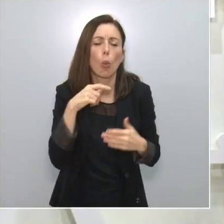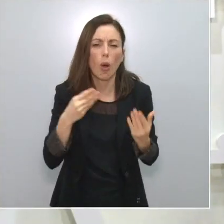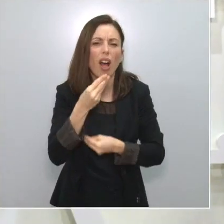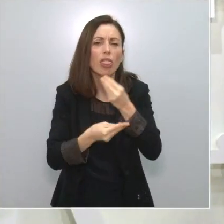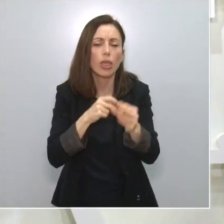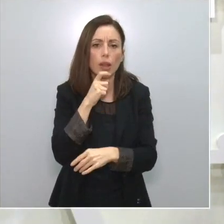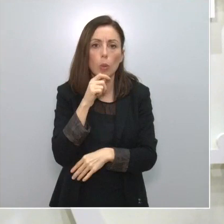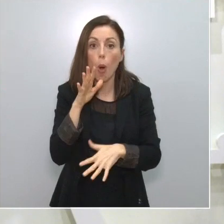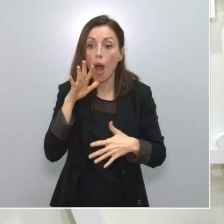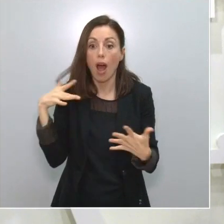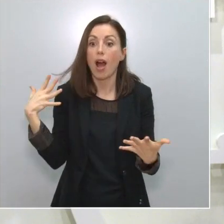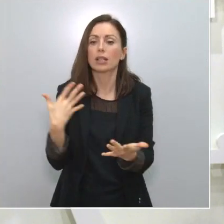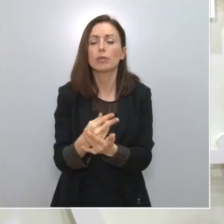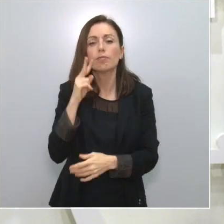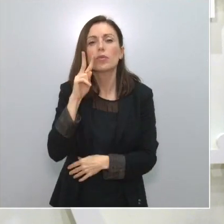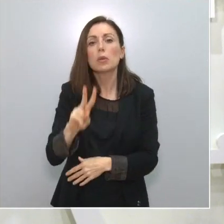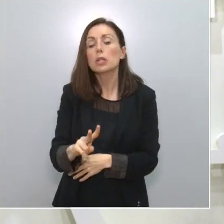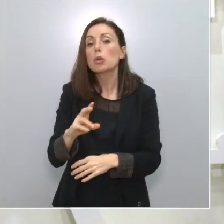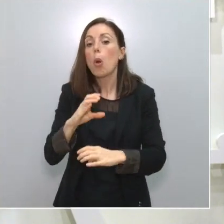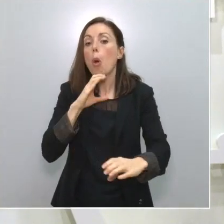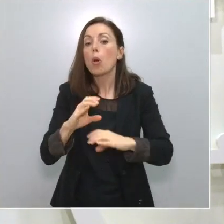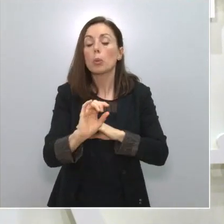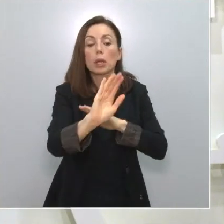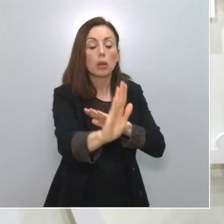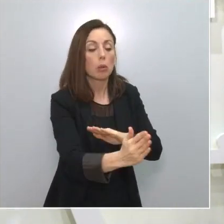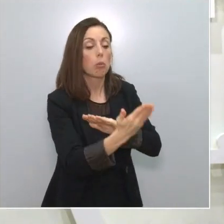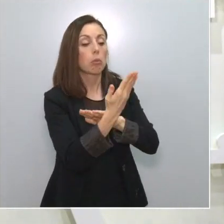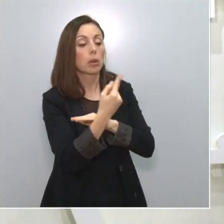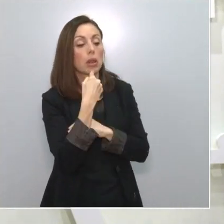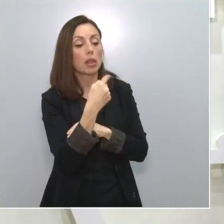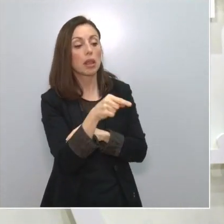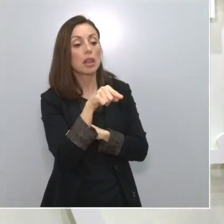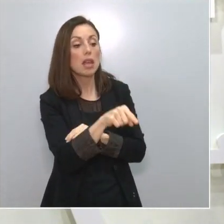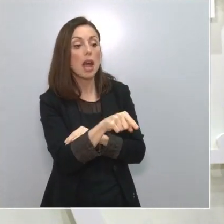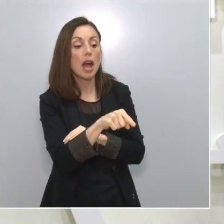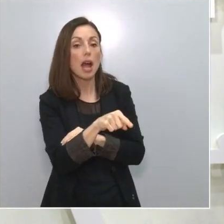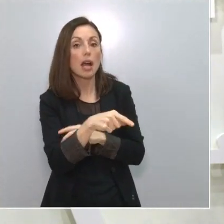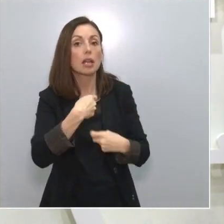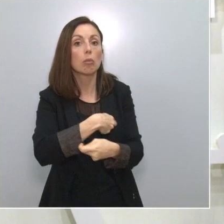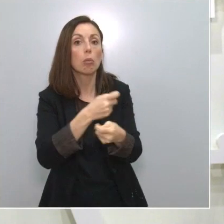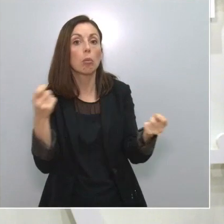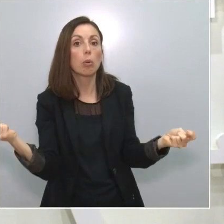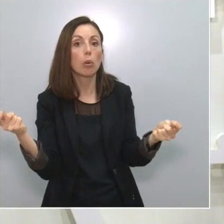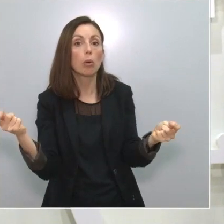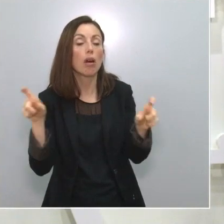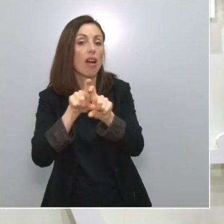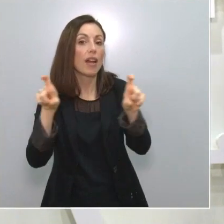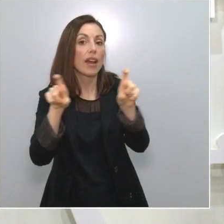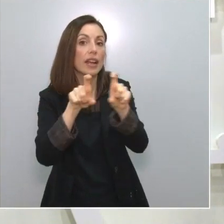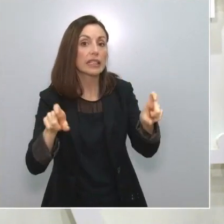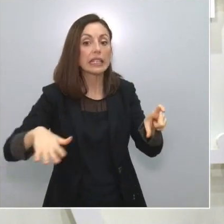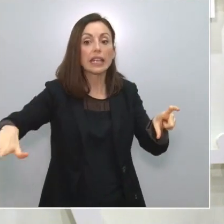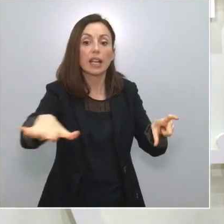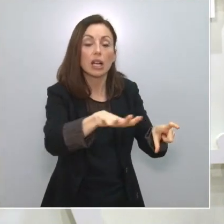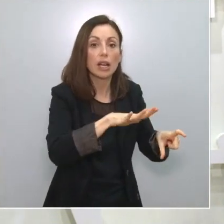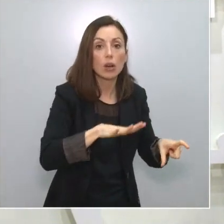yo solo he podido ver una comunicación en la que se establece que se va a distribuir a través de entidades locales,